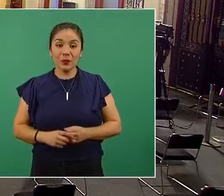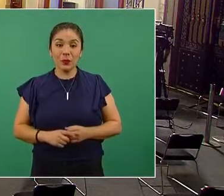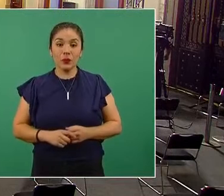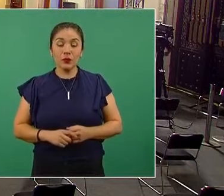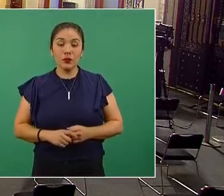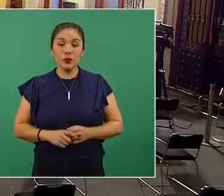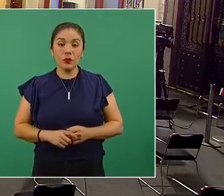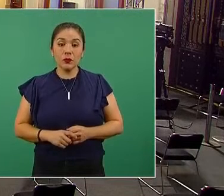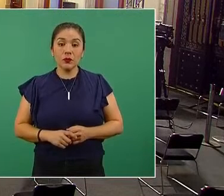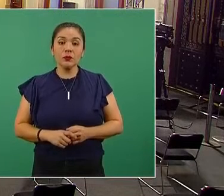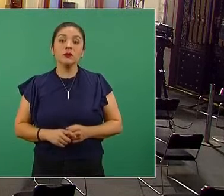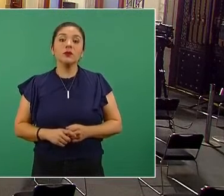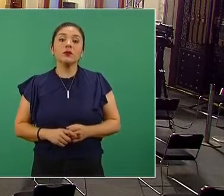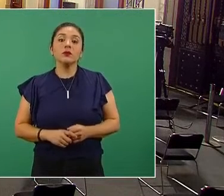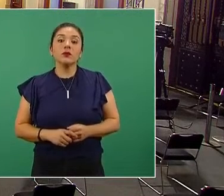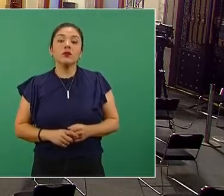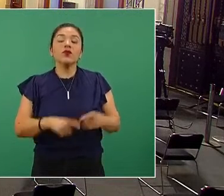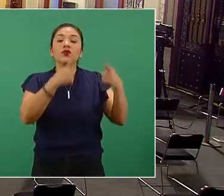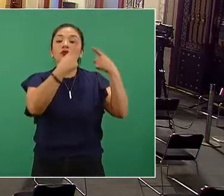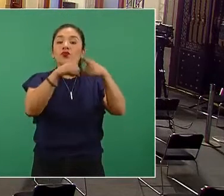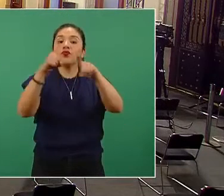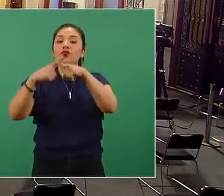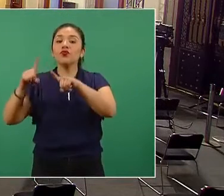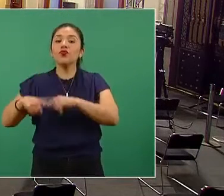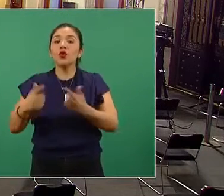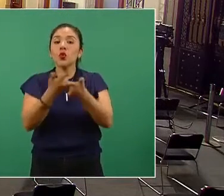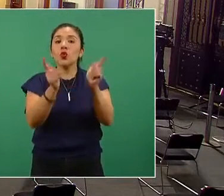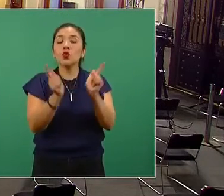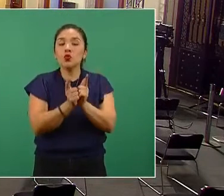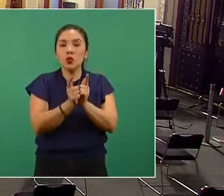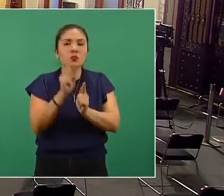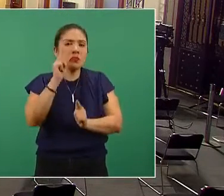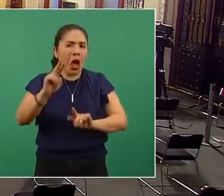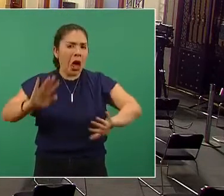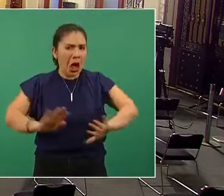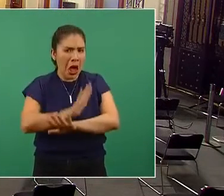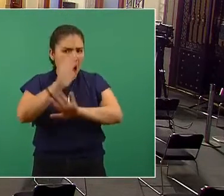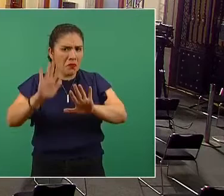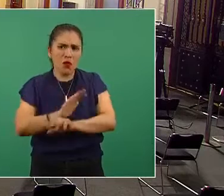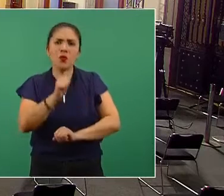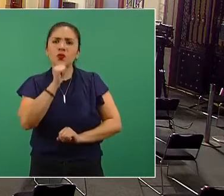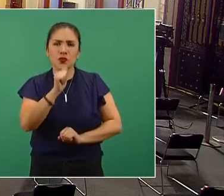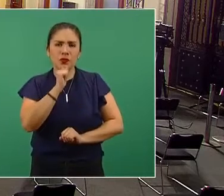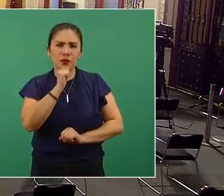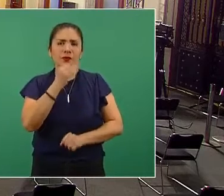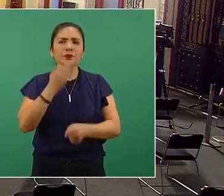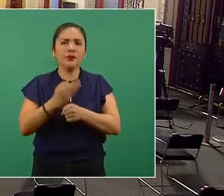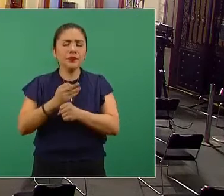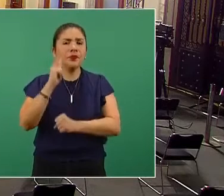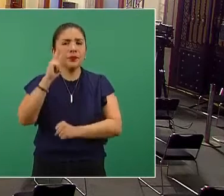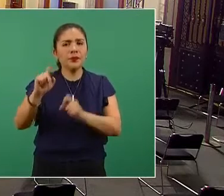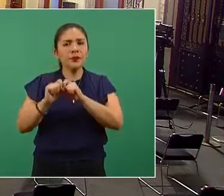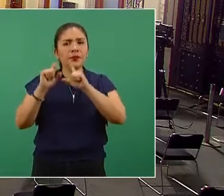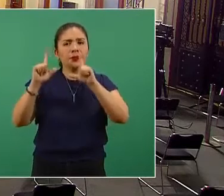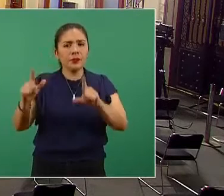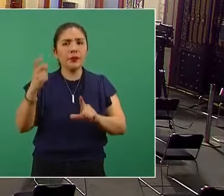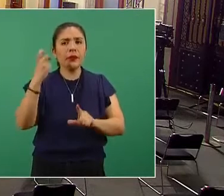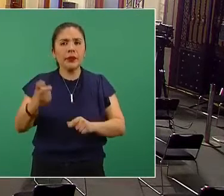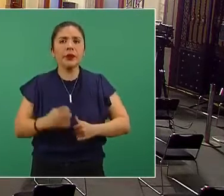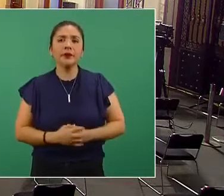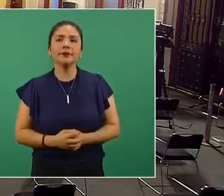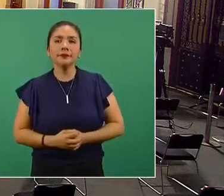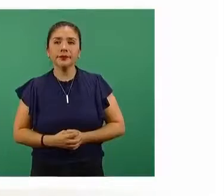Y la distribución por los distintos grupos casi no cambia porque esto ha sido bastante estable, ya es una aplicación en